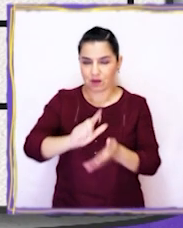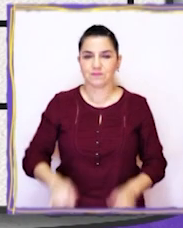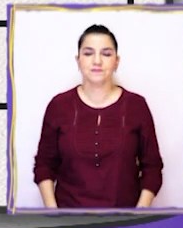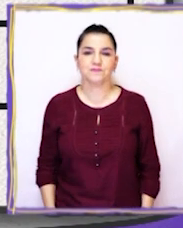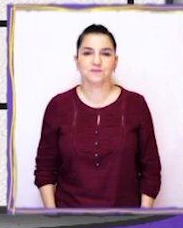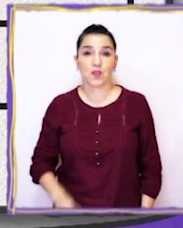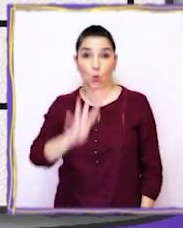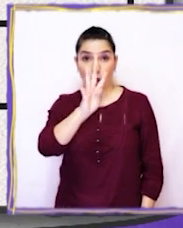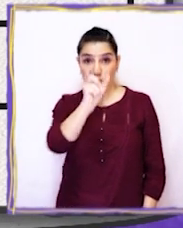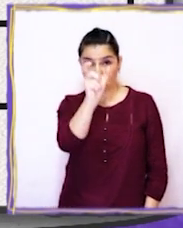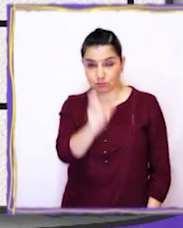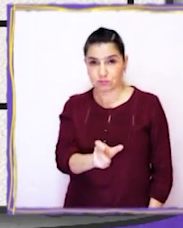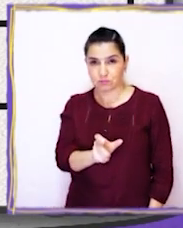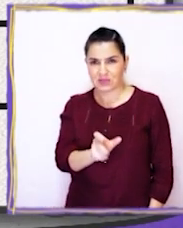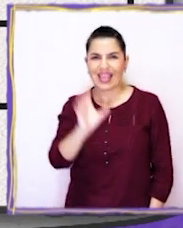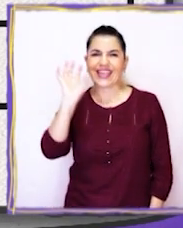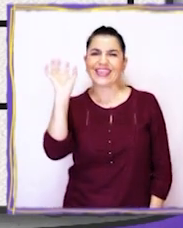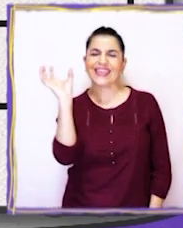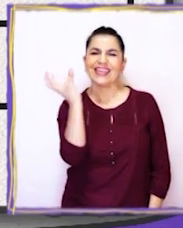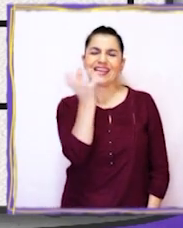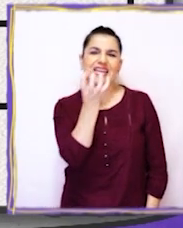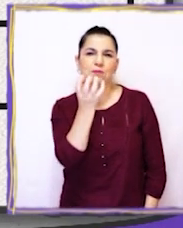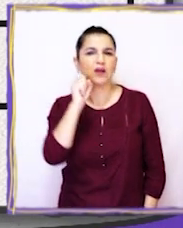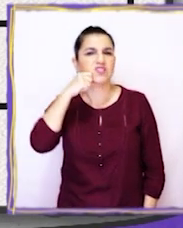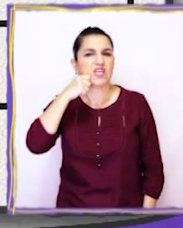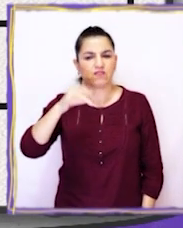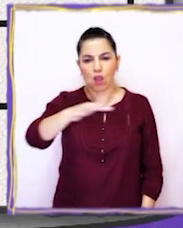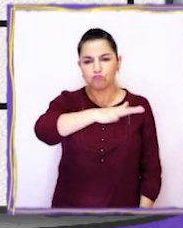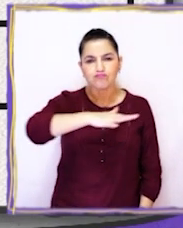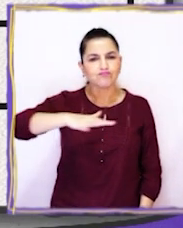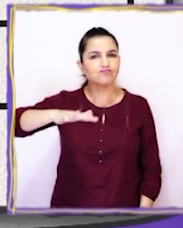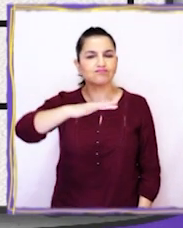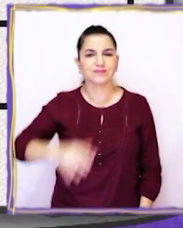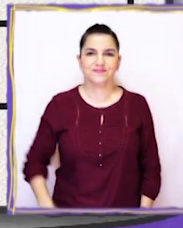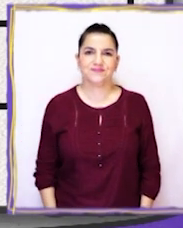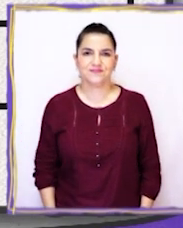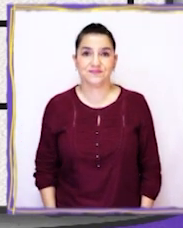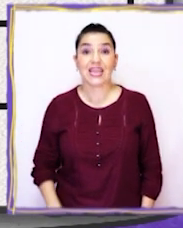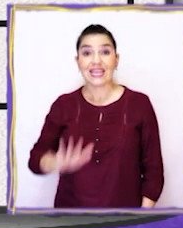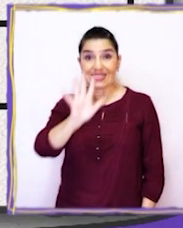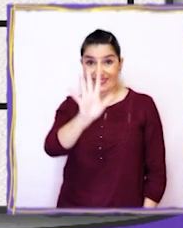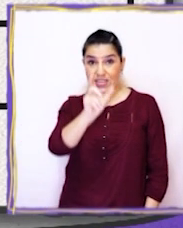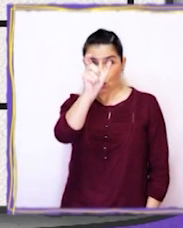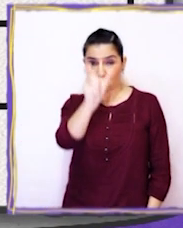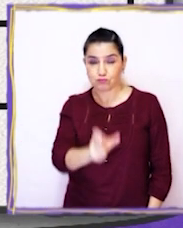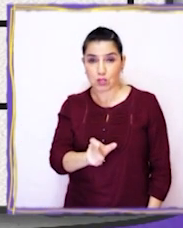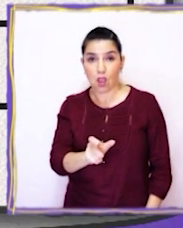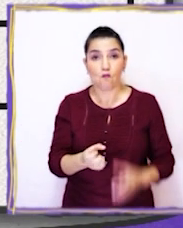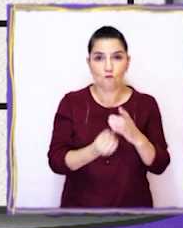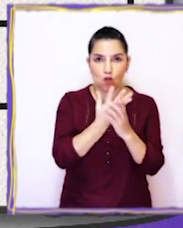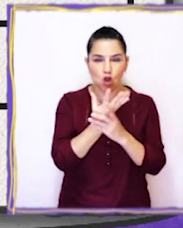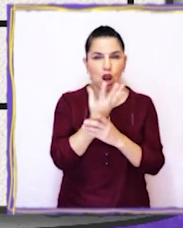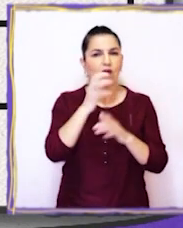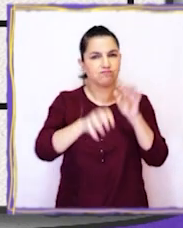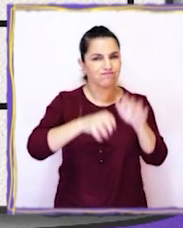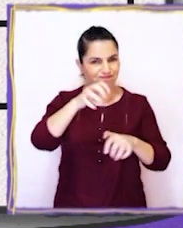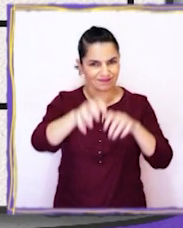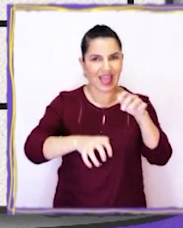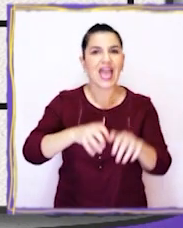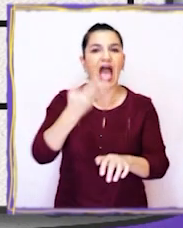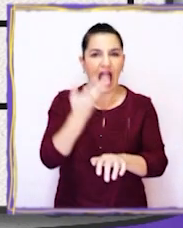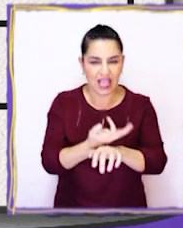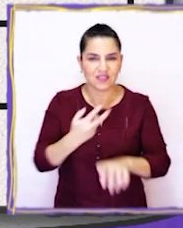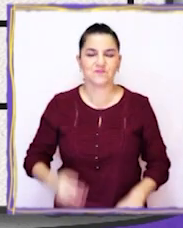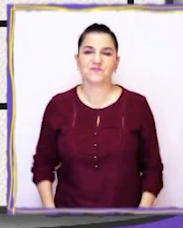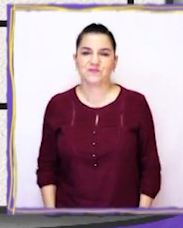en el lugar. 4. Clima, que son las condiciones atmosféricas. 5. Flora y fauna, que son